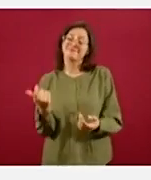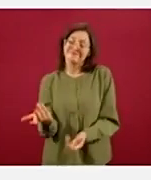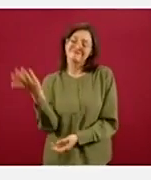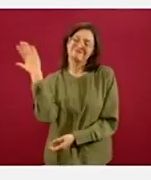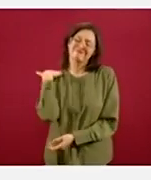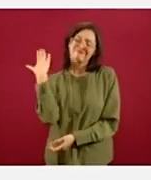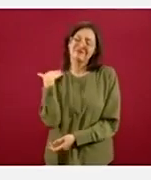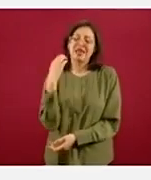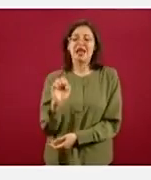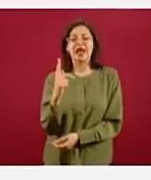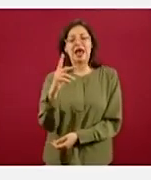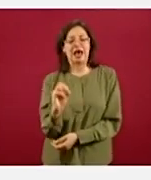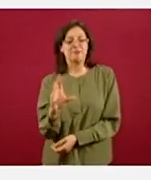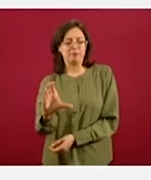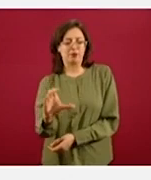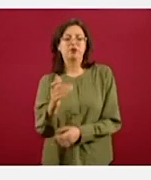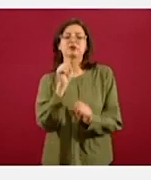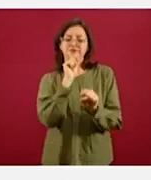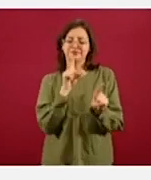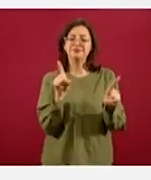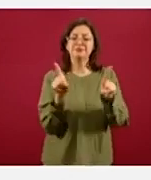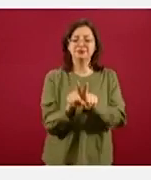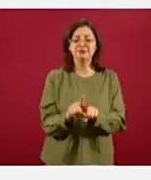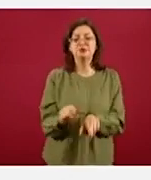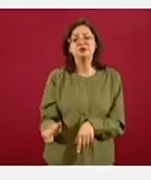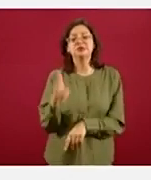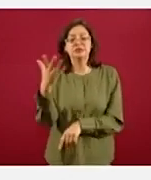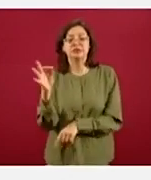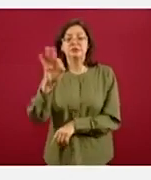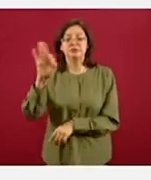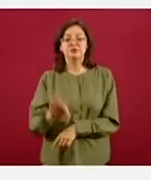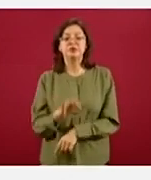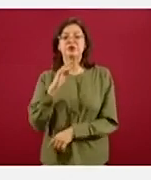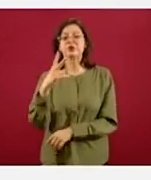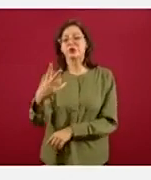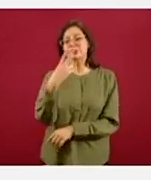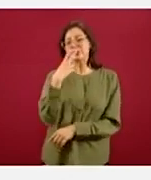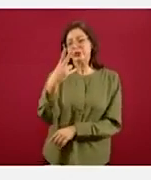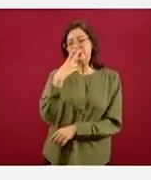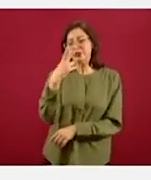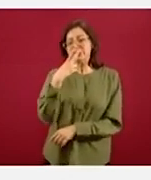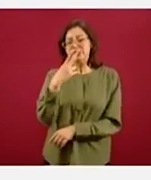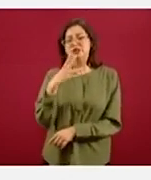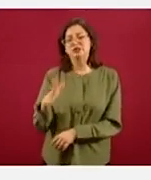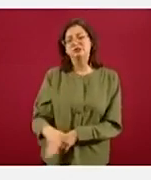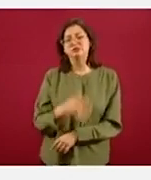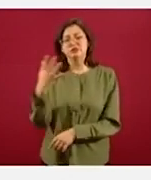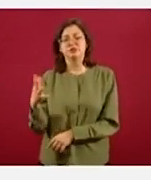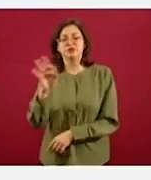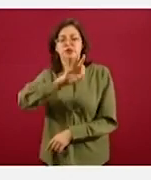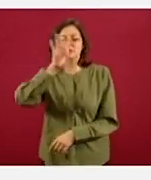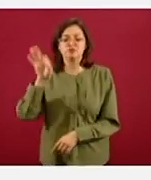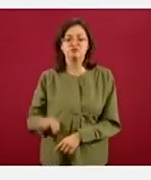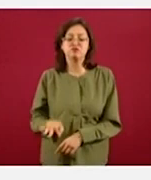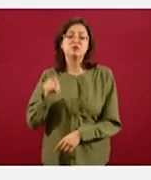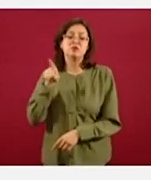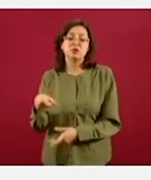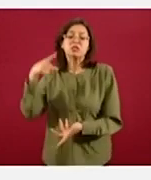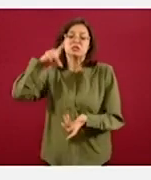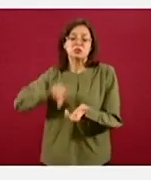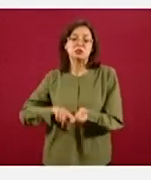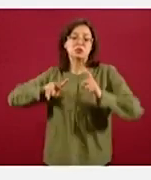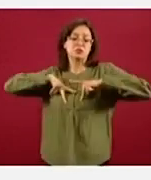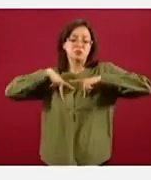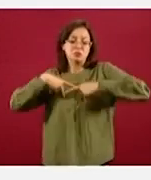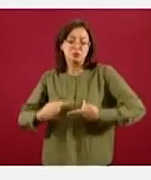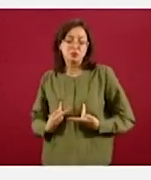enfermedad pulmonar obstructiva crónica, el 5% el tabaquismo y otro 5% inmunosupresión, ya